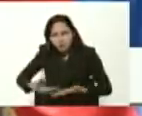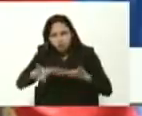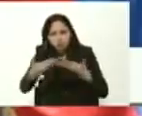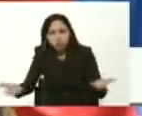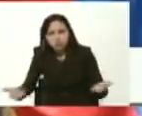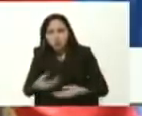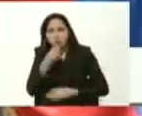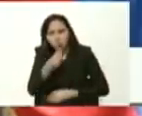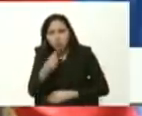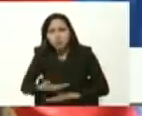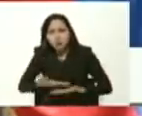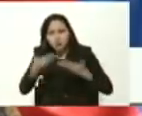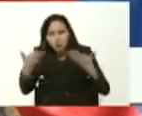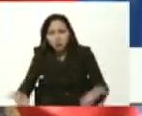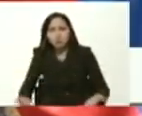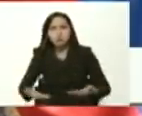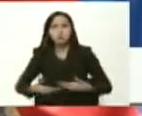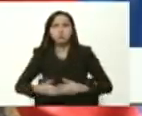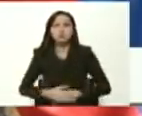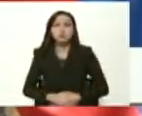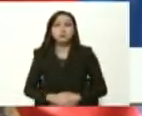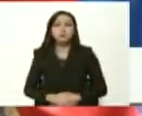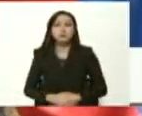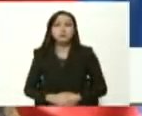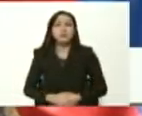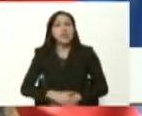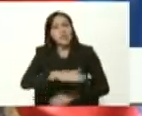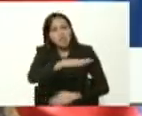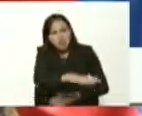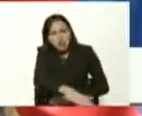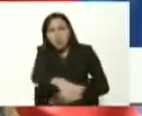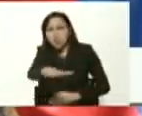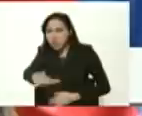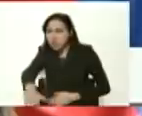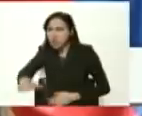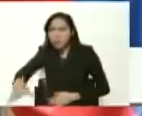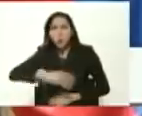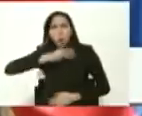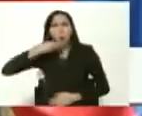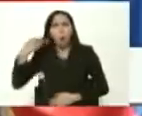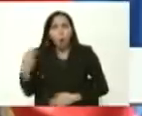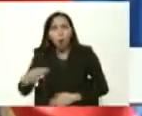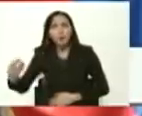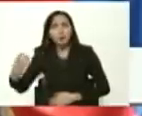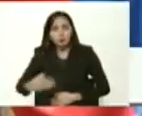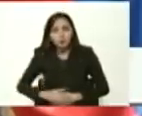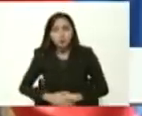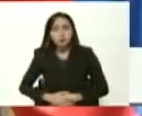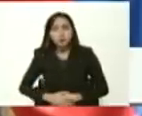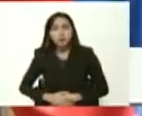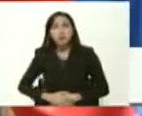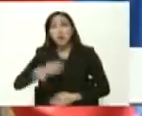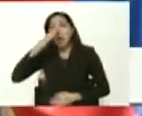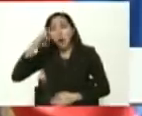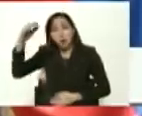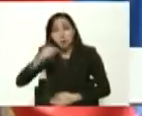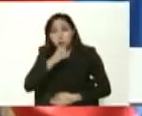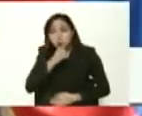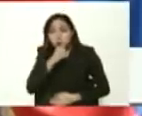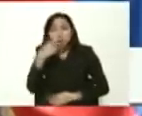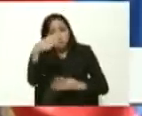a recibir, en este caso, niños, niñas, adolescentes, adultos mayores,